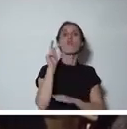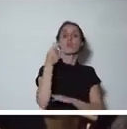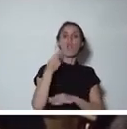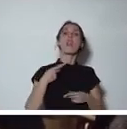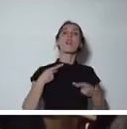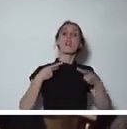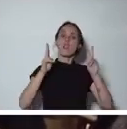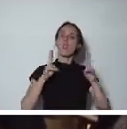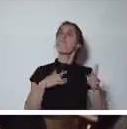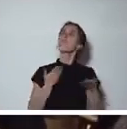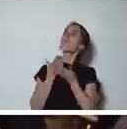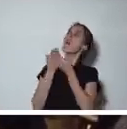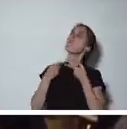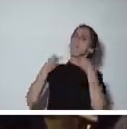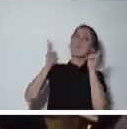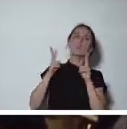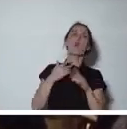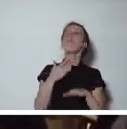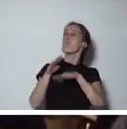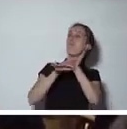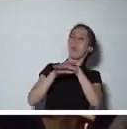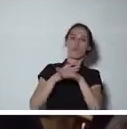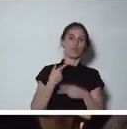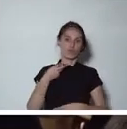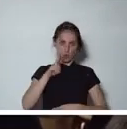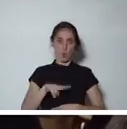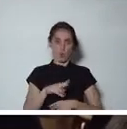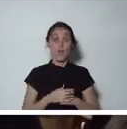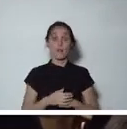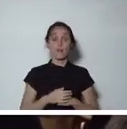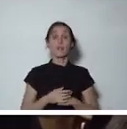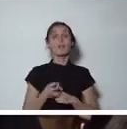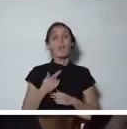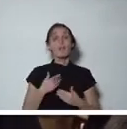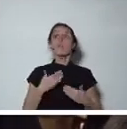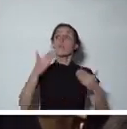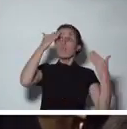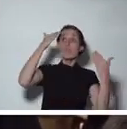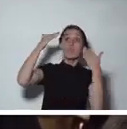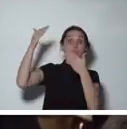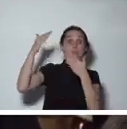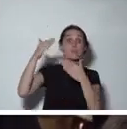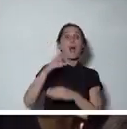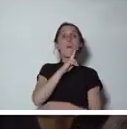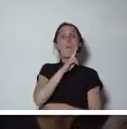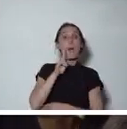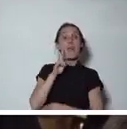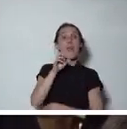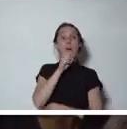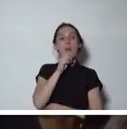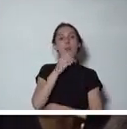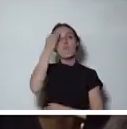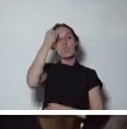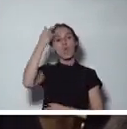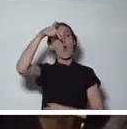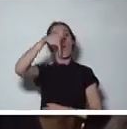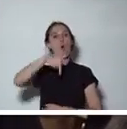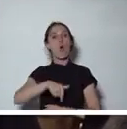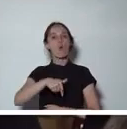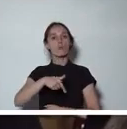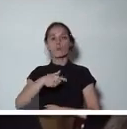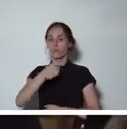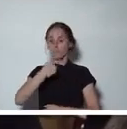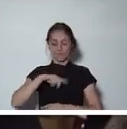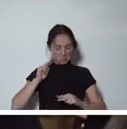permiso y sin pedir perdón y por lo tanto en honor a nuestras madres y a nuestras abuelas creo que hoy nuestra obligación es